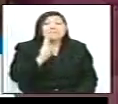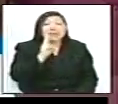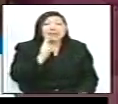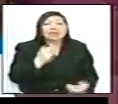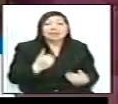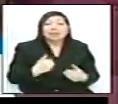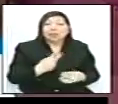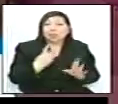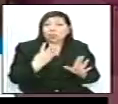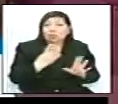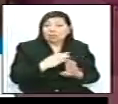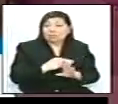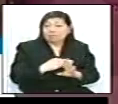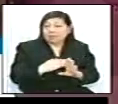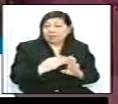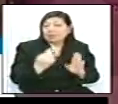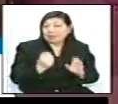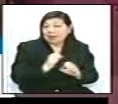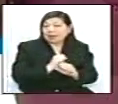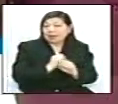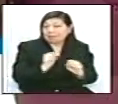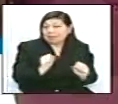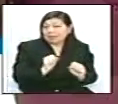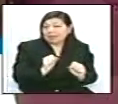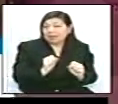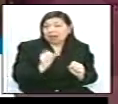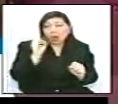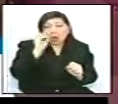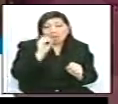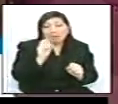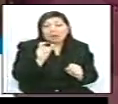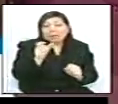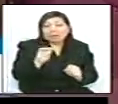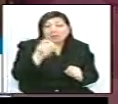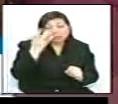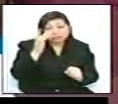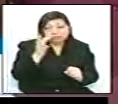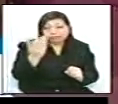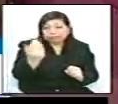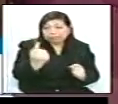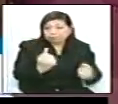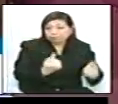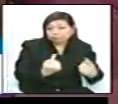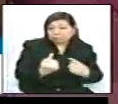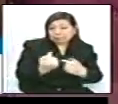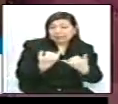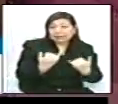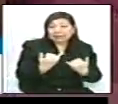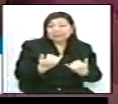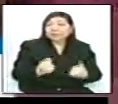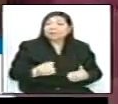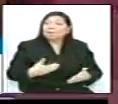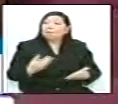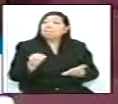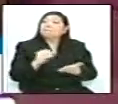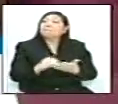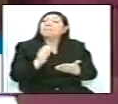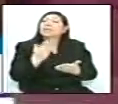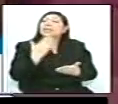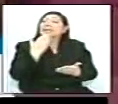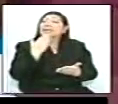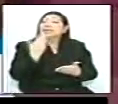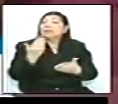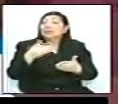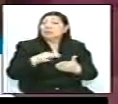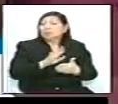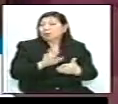tenemos sesión a las 9:30 de la mañana para escuchar la opinión de los expertos. Estamos atendiendo allí las posiciones de quienes